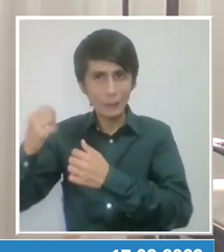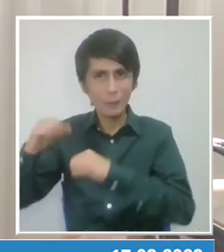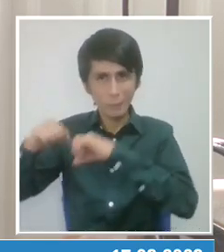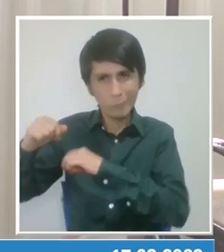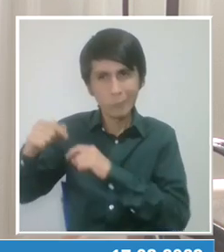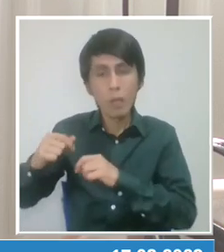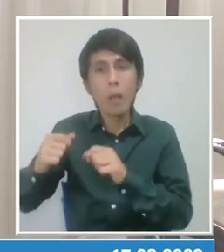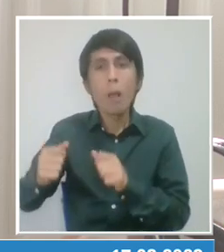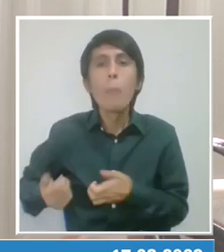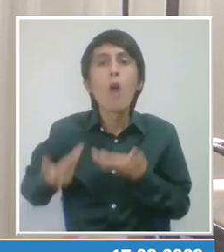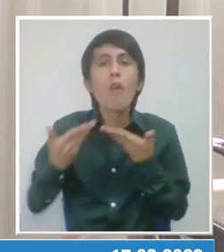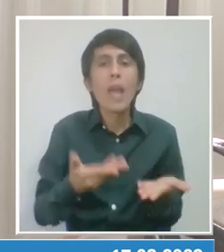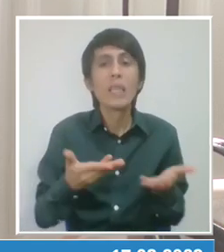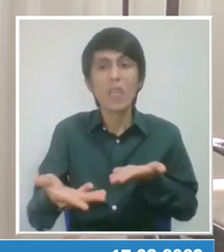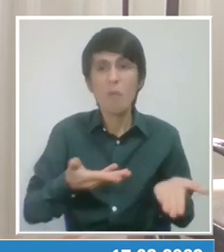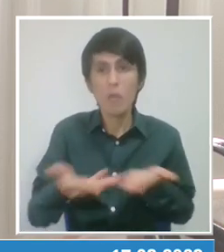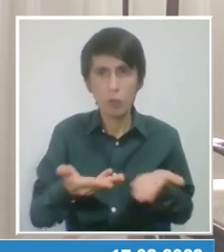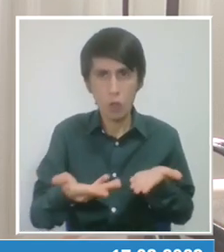ese balance?